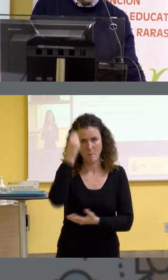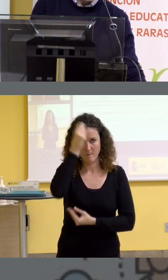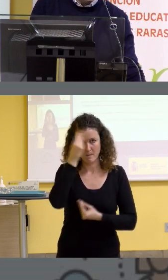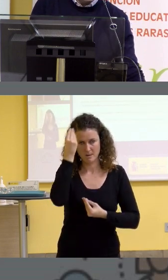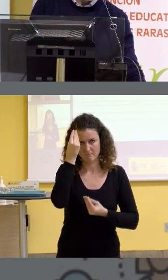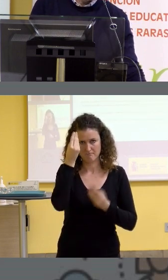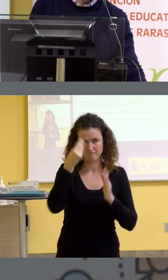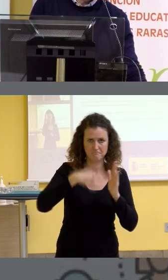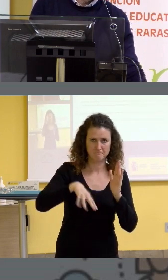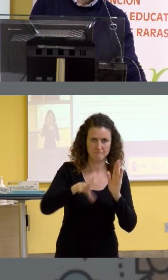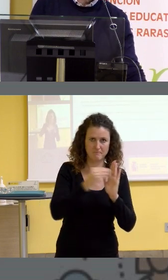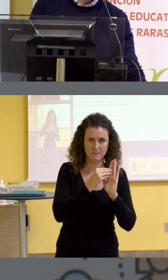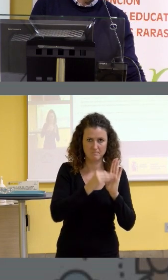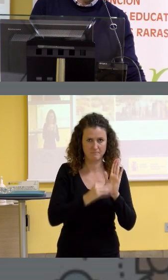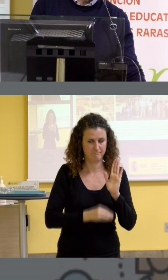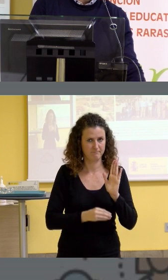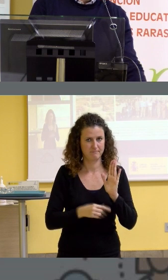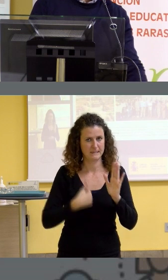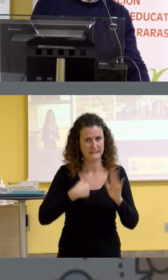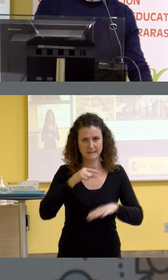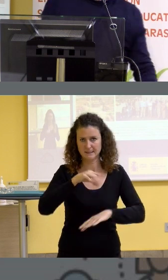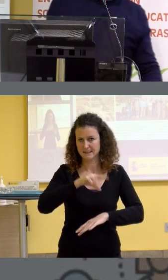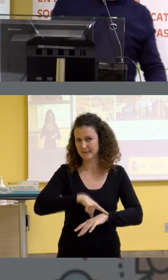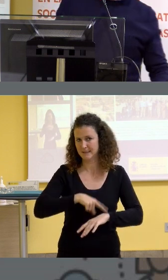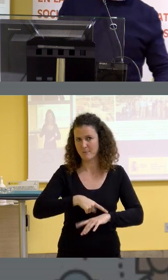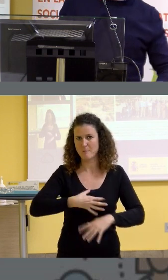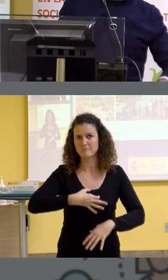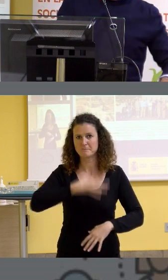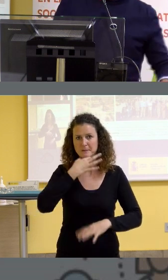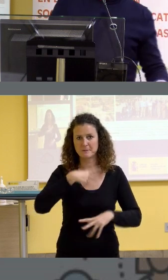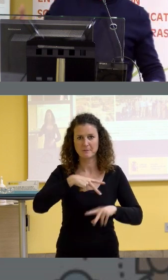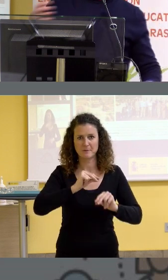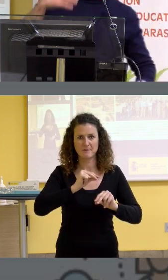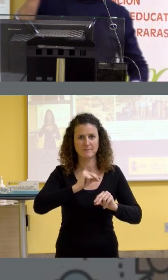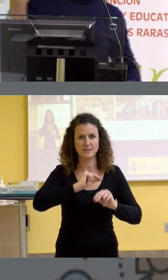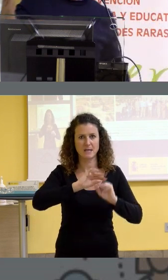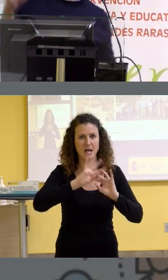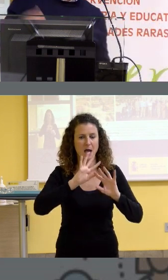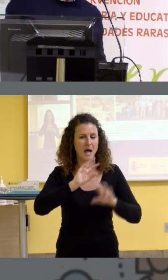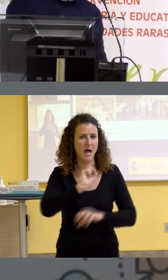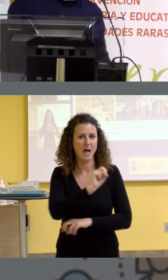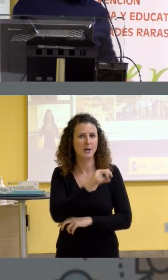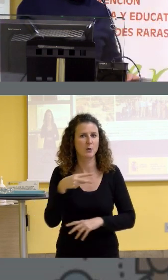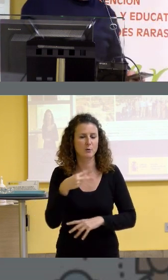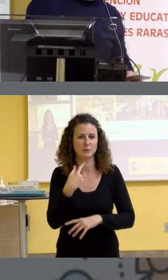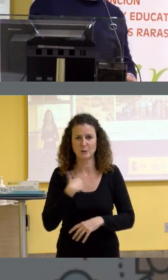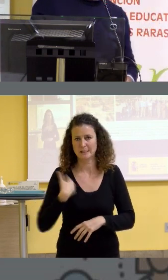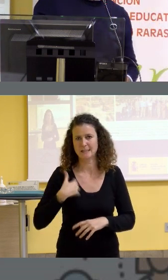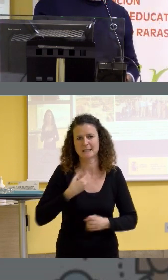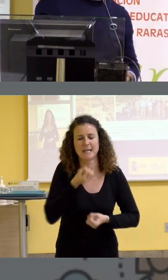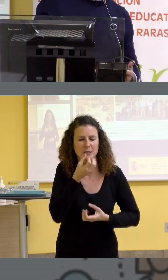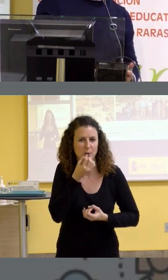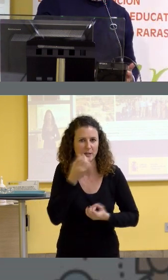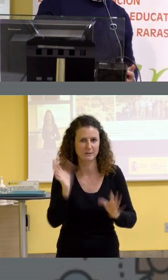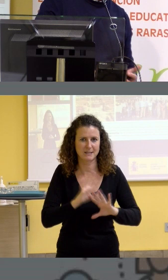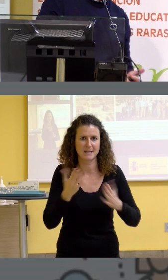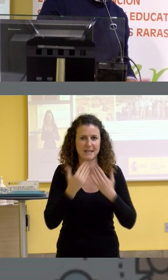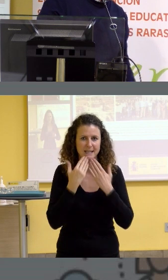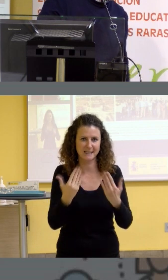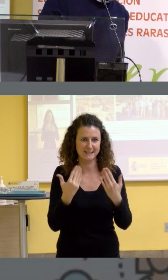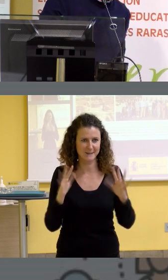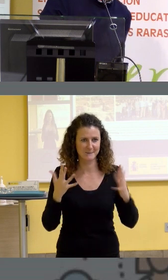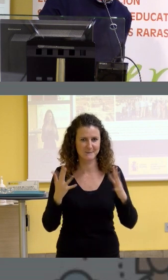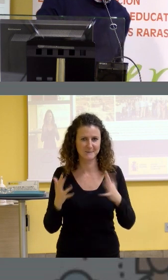No voy a hacer conclusiones, ya está y me he saltado el tiempo. No, pero las conclusiones ya las he dicho. Muchísimas gracias.